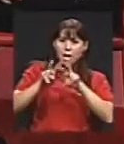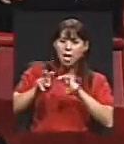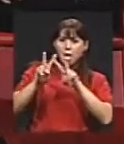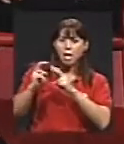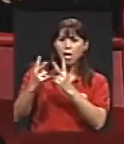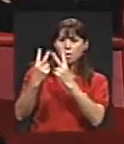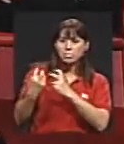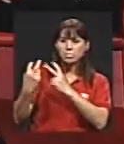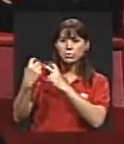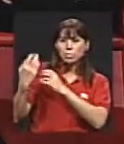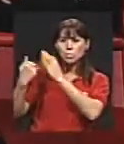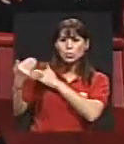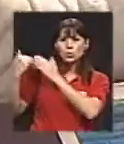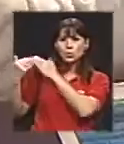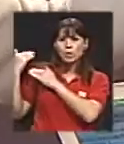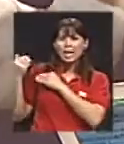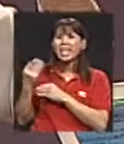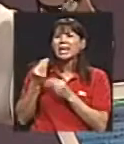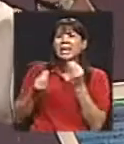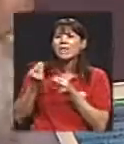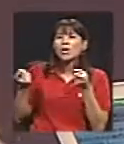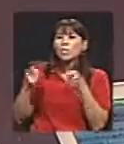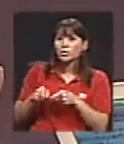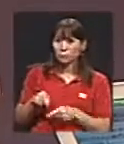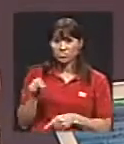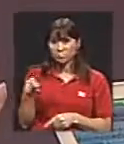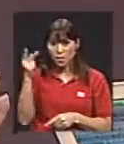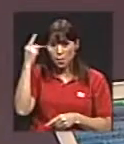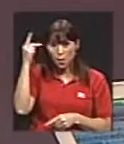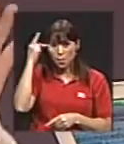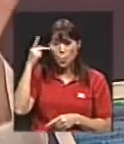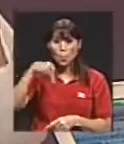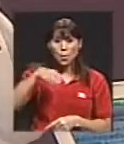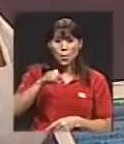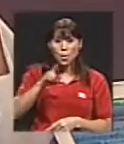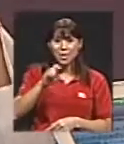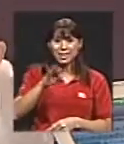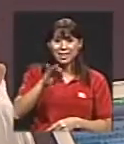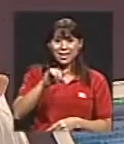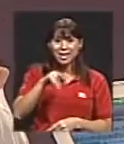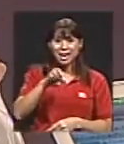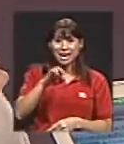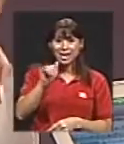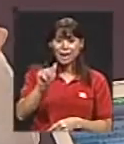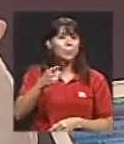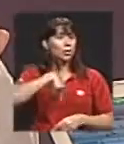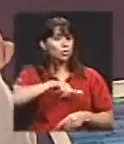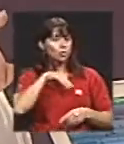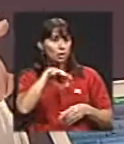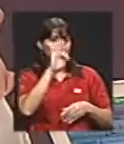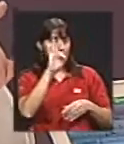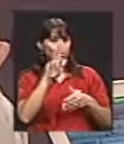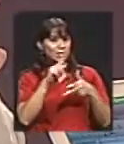fue lo que nos ocasionó y qué fue lo que nos ocasiona monos y quería nosotros sacamos tres pilares que fue el político en política y